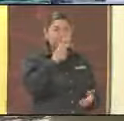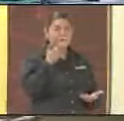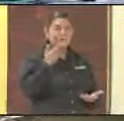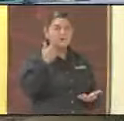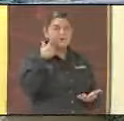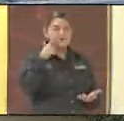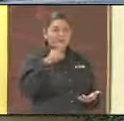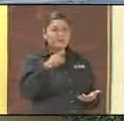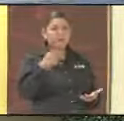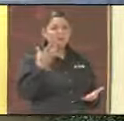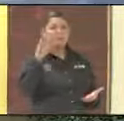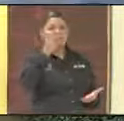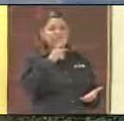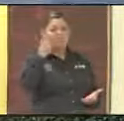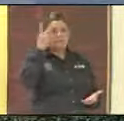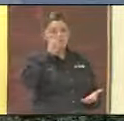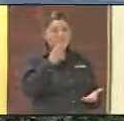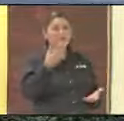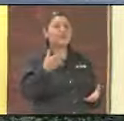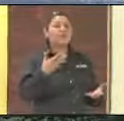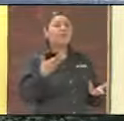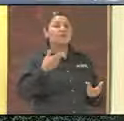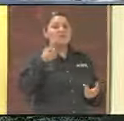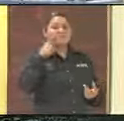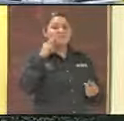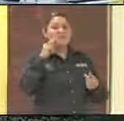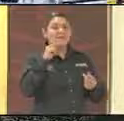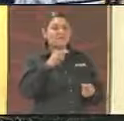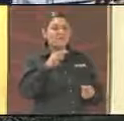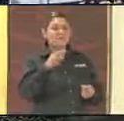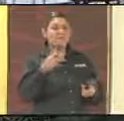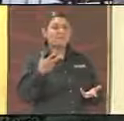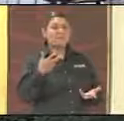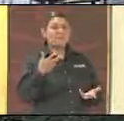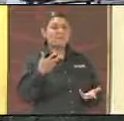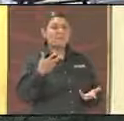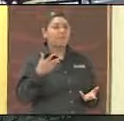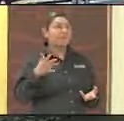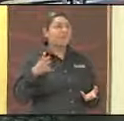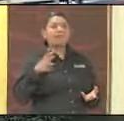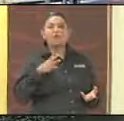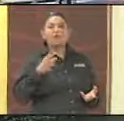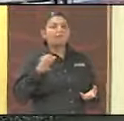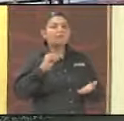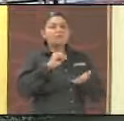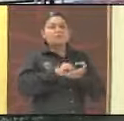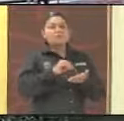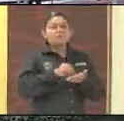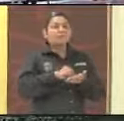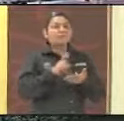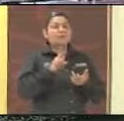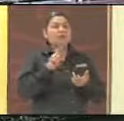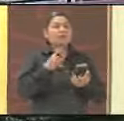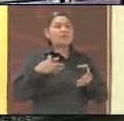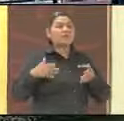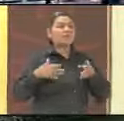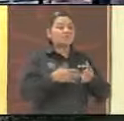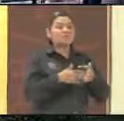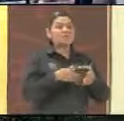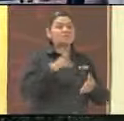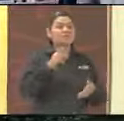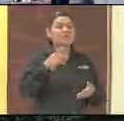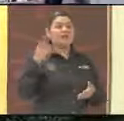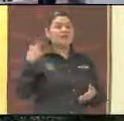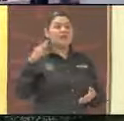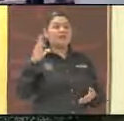de revisión, estaba en prueba de completamente, no la habíamos todavía el lunes pasado metida en el agua. El martes ahí